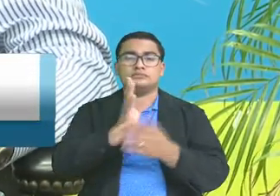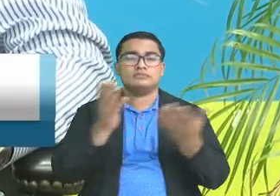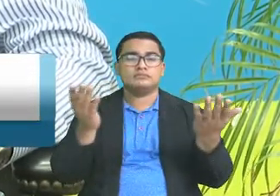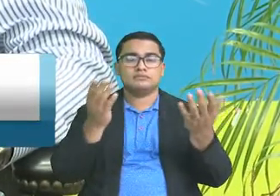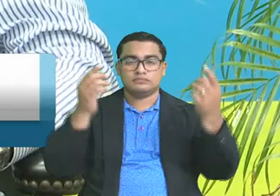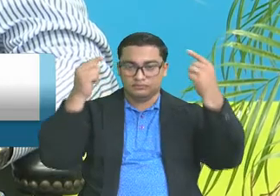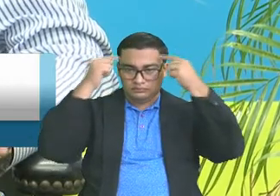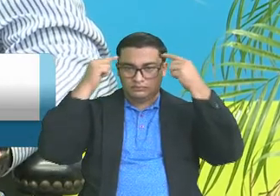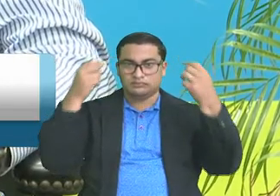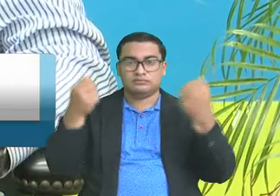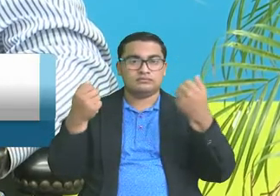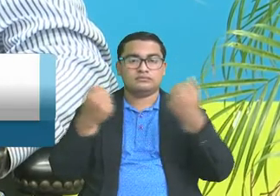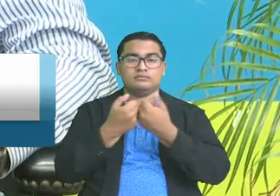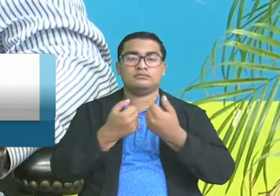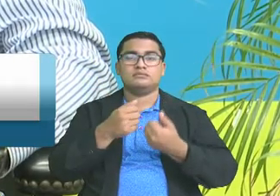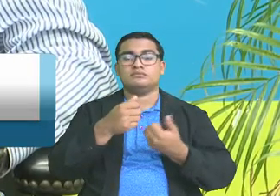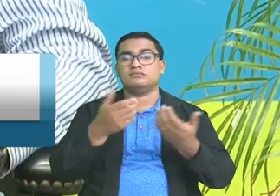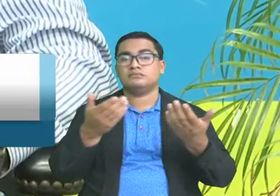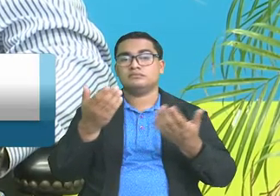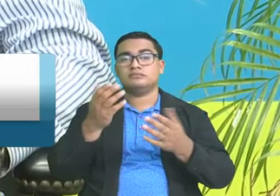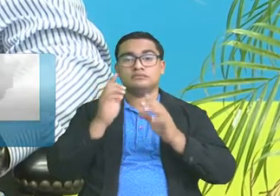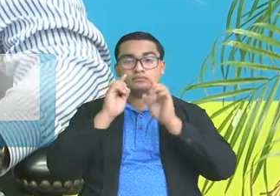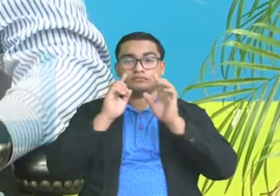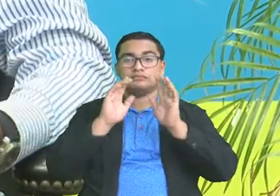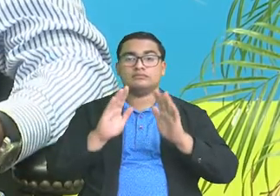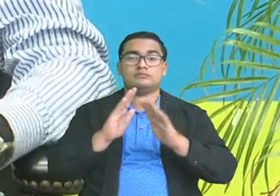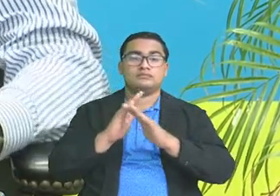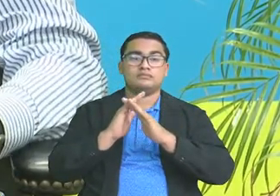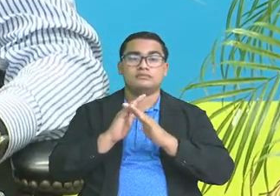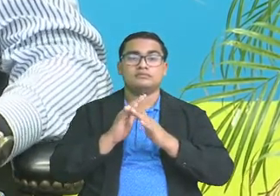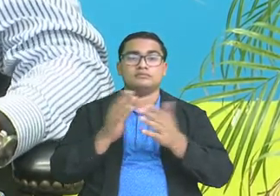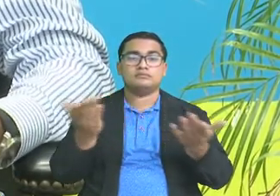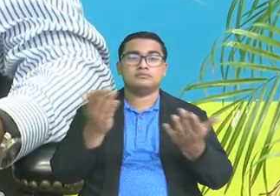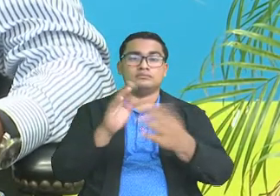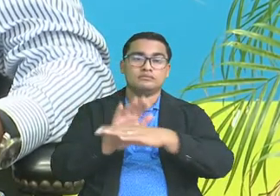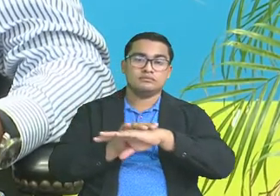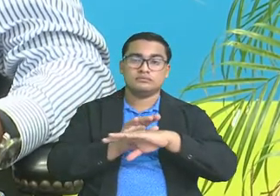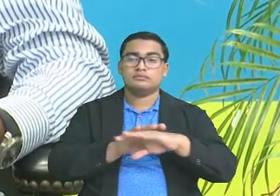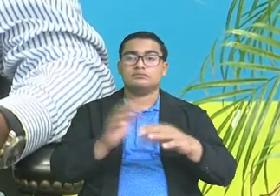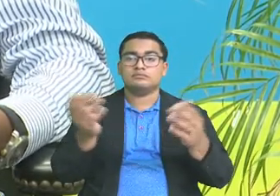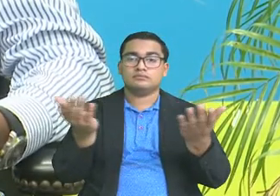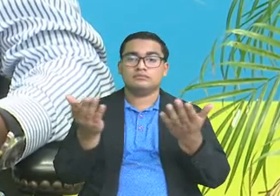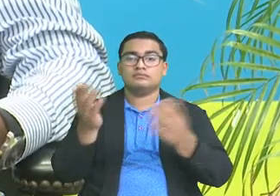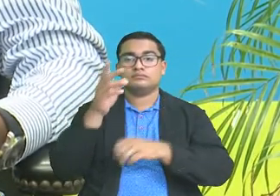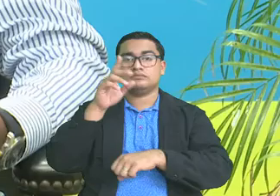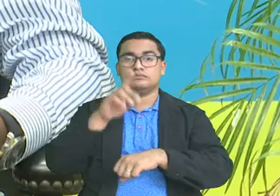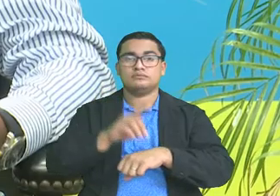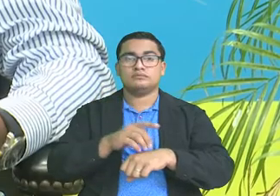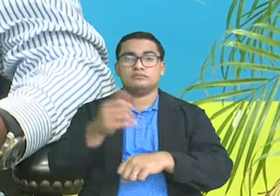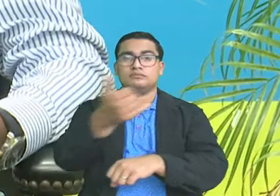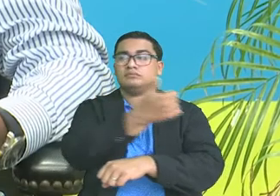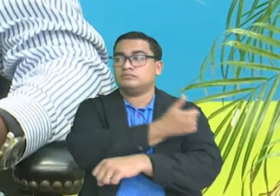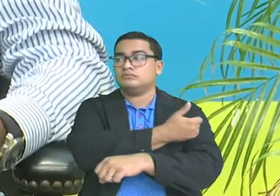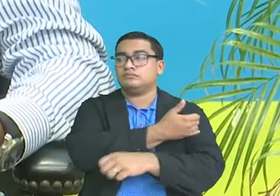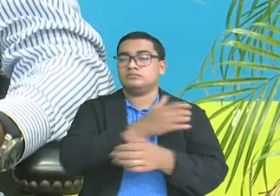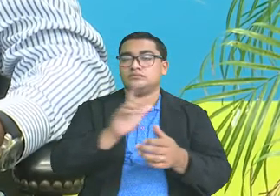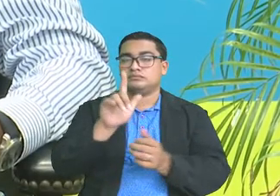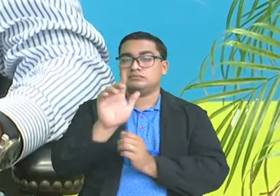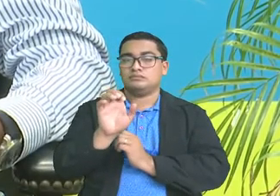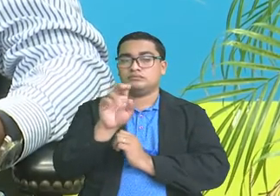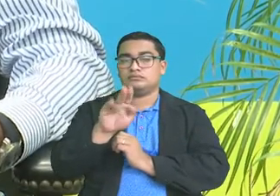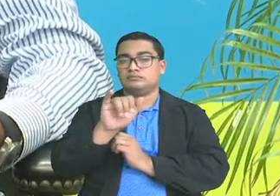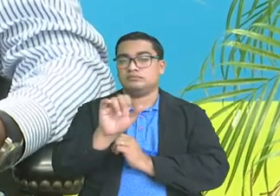derrame cerebral. Tenemos como invitado al doctor Pedro Gómez, quien es neurólogo del Hospital Escuela Antonio